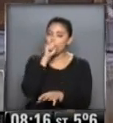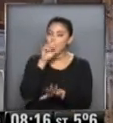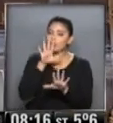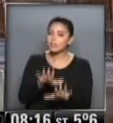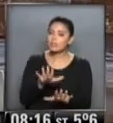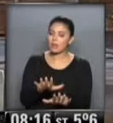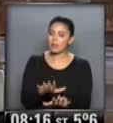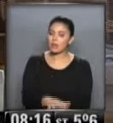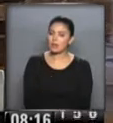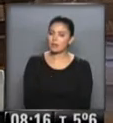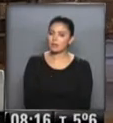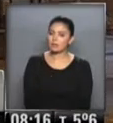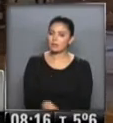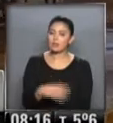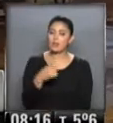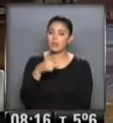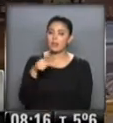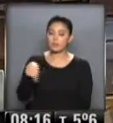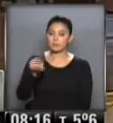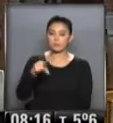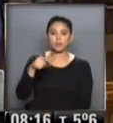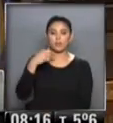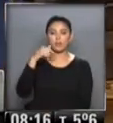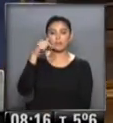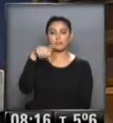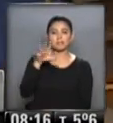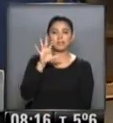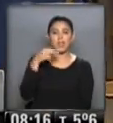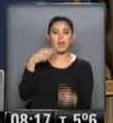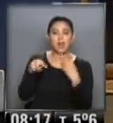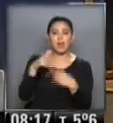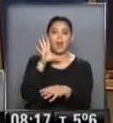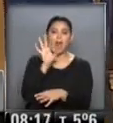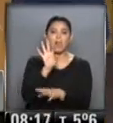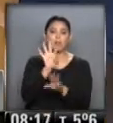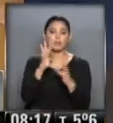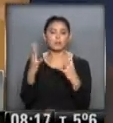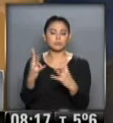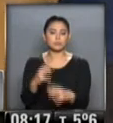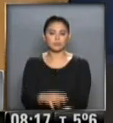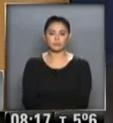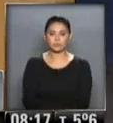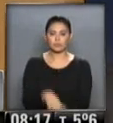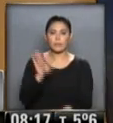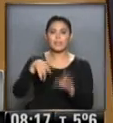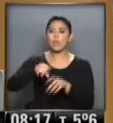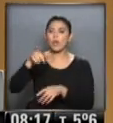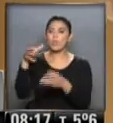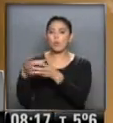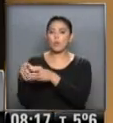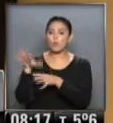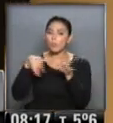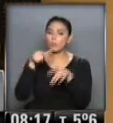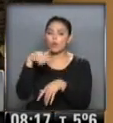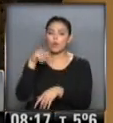este desalojo? ¿Han generado algo en el restaurante? ¿Han convocado a otros sectores? ¿Qué es lo que